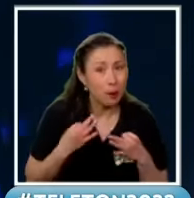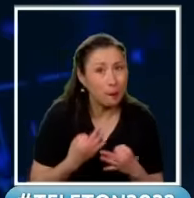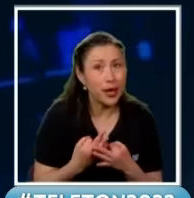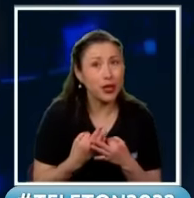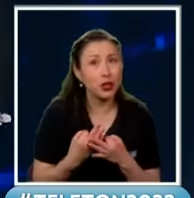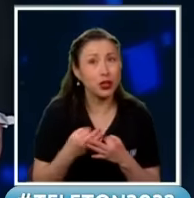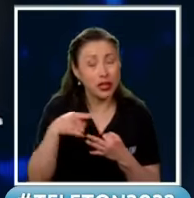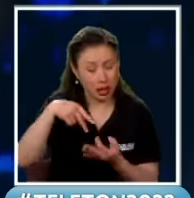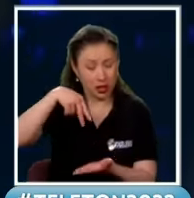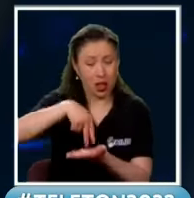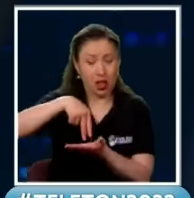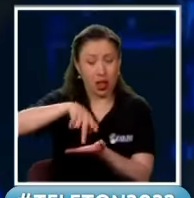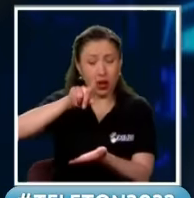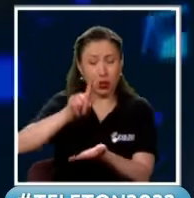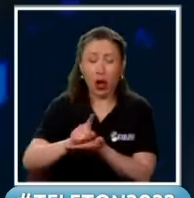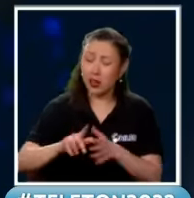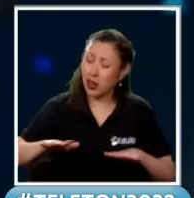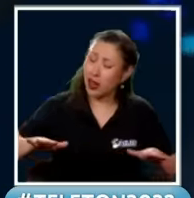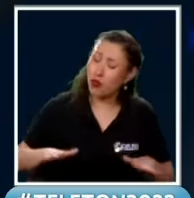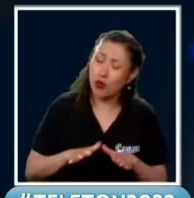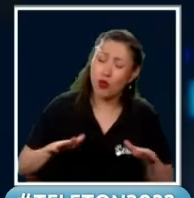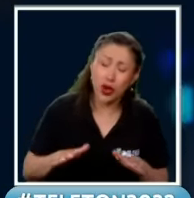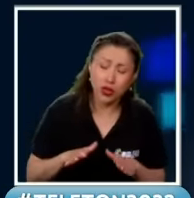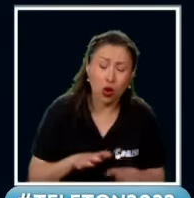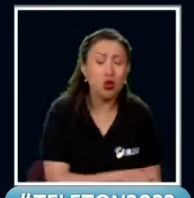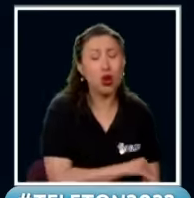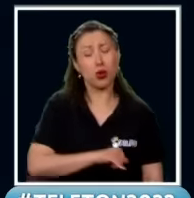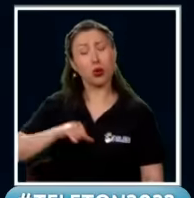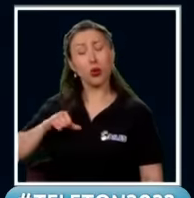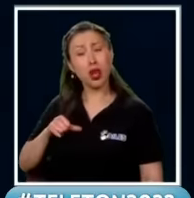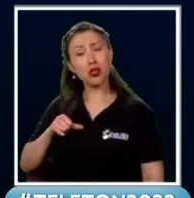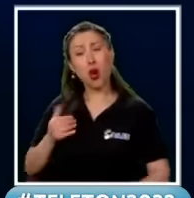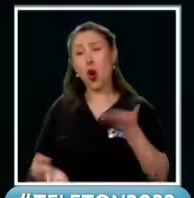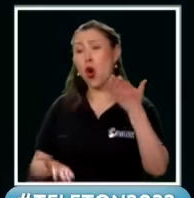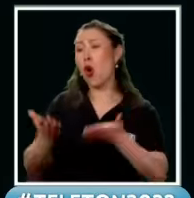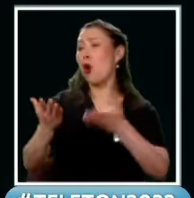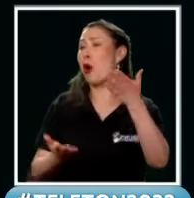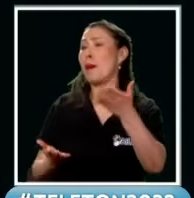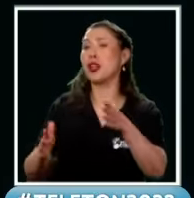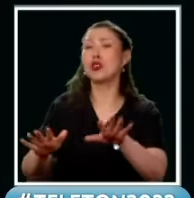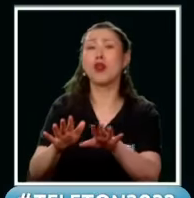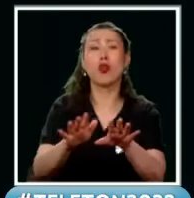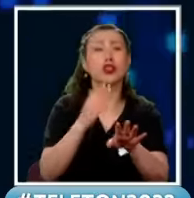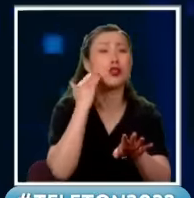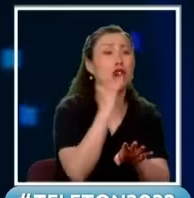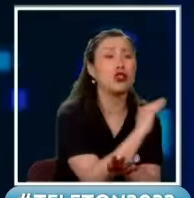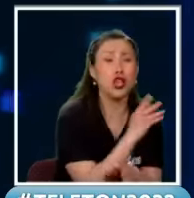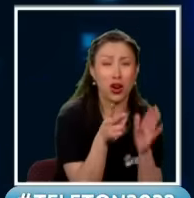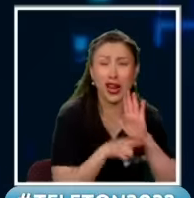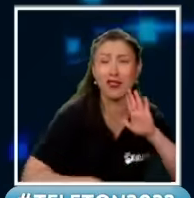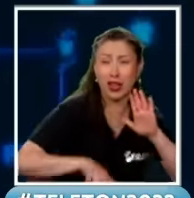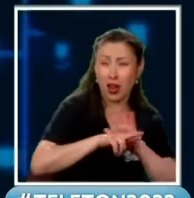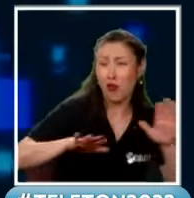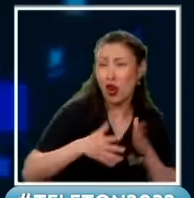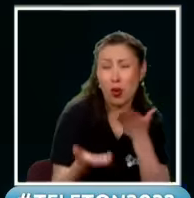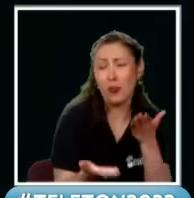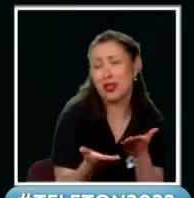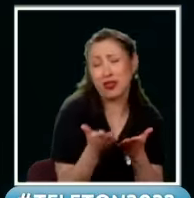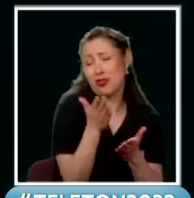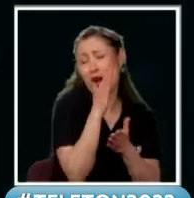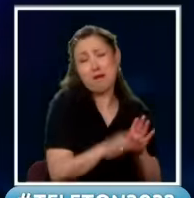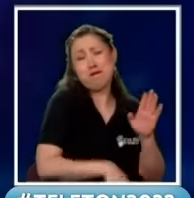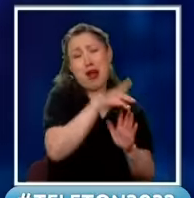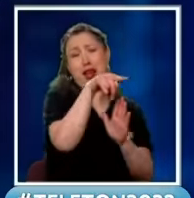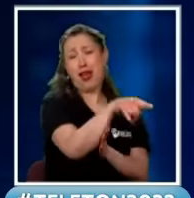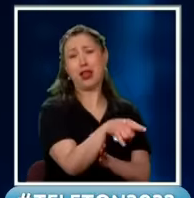en este escenario, si bien no enorgullece, no se compara con el esfuerzo que hacen todos los niños en su rehabilitación. Siento que es